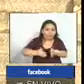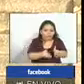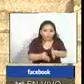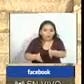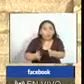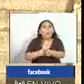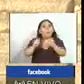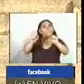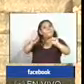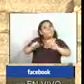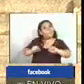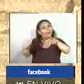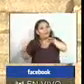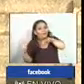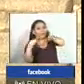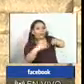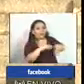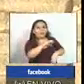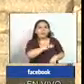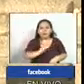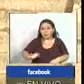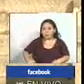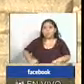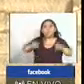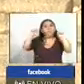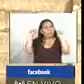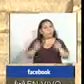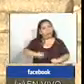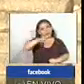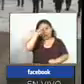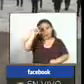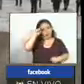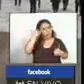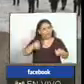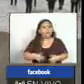referente para todo el mundo de cómo se puede trabajar en equipo para salir adelante.